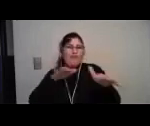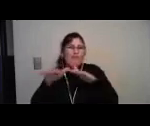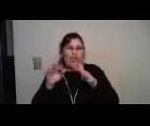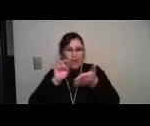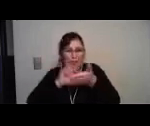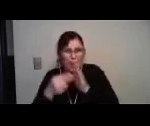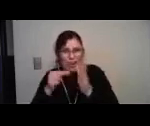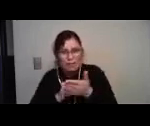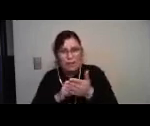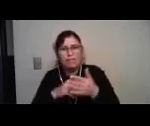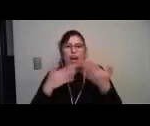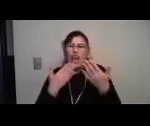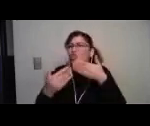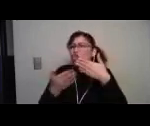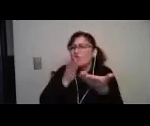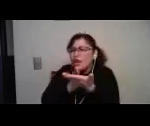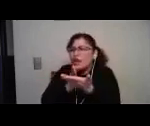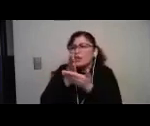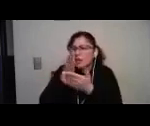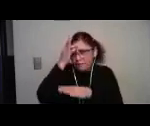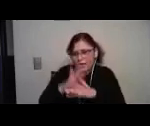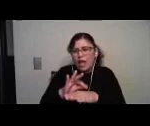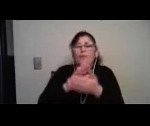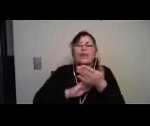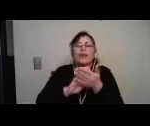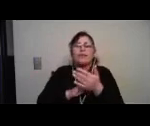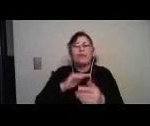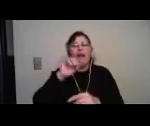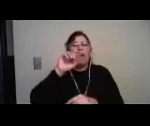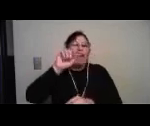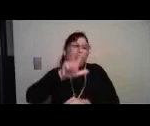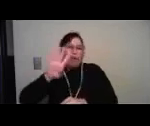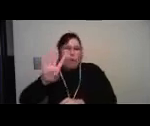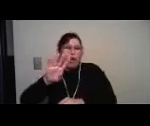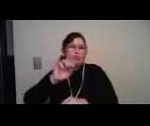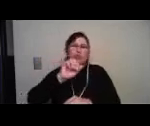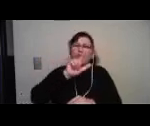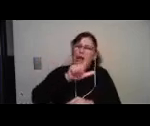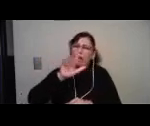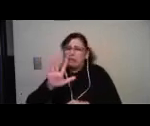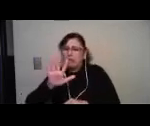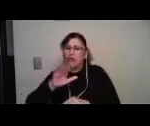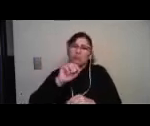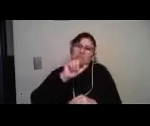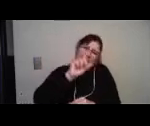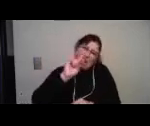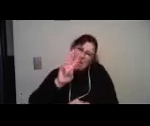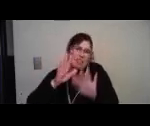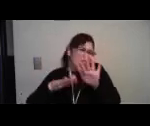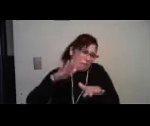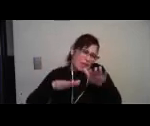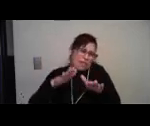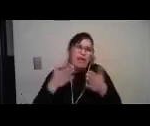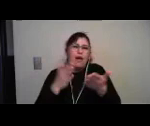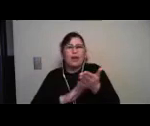en L4, L5 y S1 y S3, ¿ya? Va a depender un poco de la lesión, si L4 y L5 va a ser